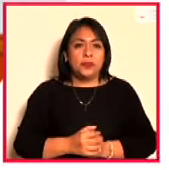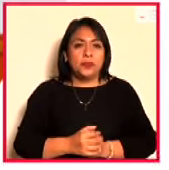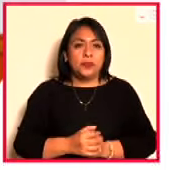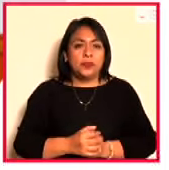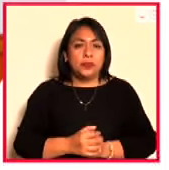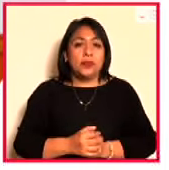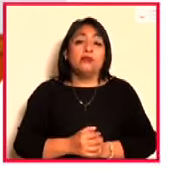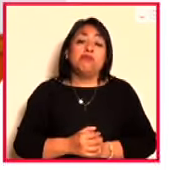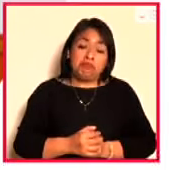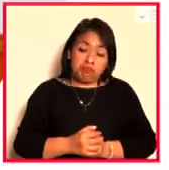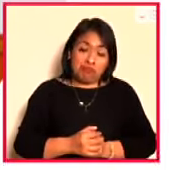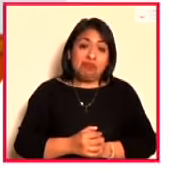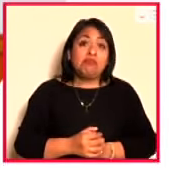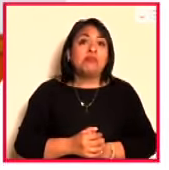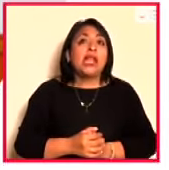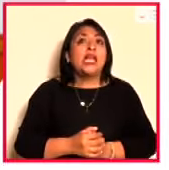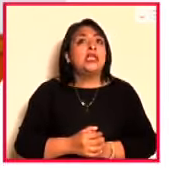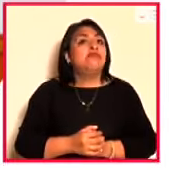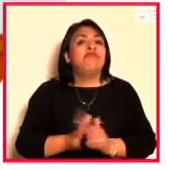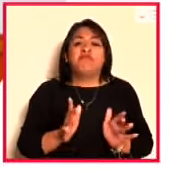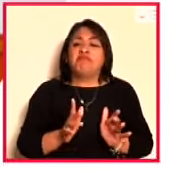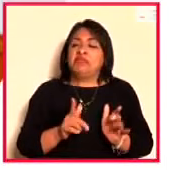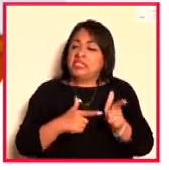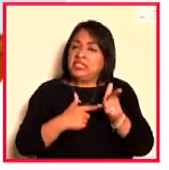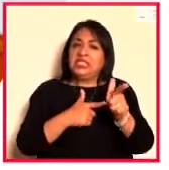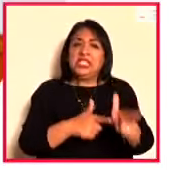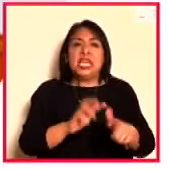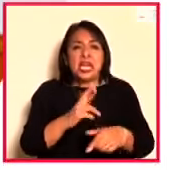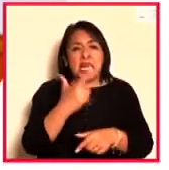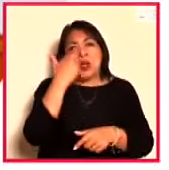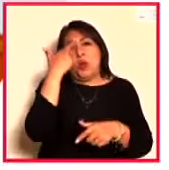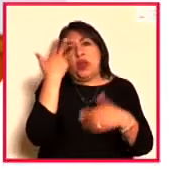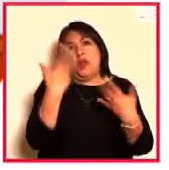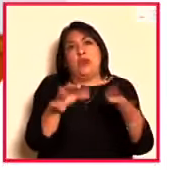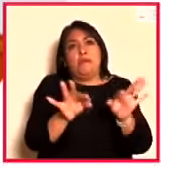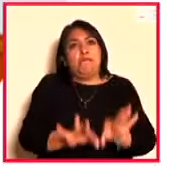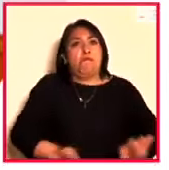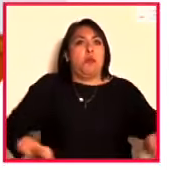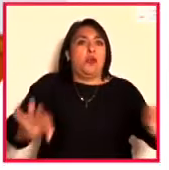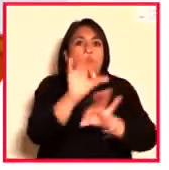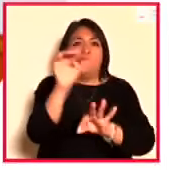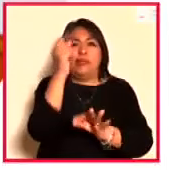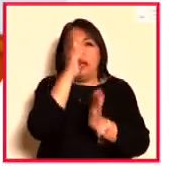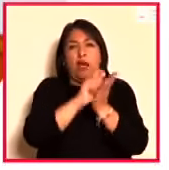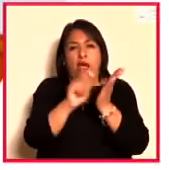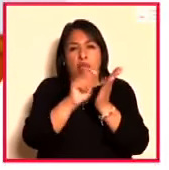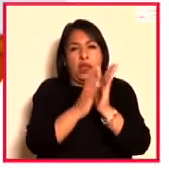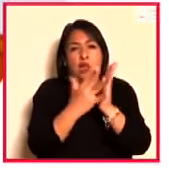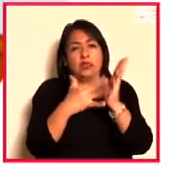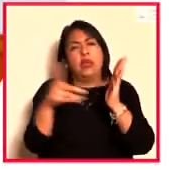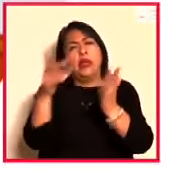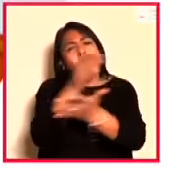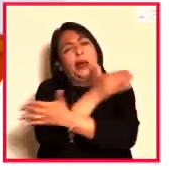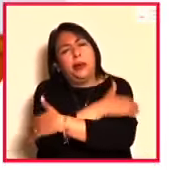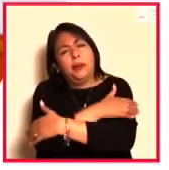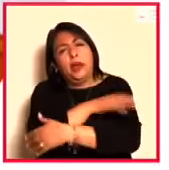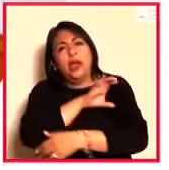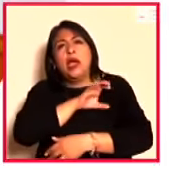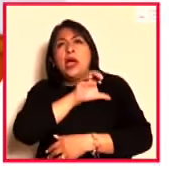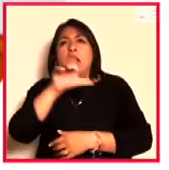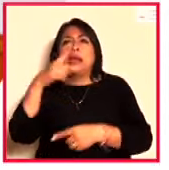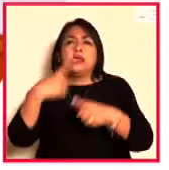Bueno, se queda en las ligas mayores de la literatura. Un abrazo solidario con enorme cariño a Yolanda de la Torre,